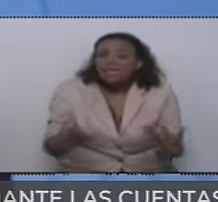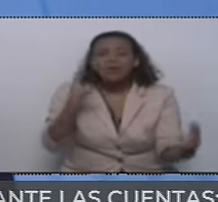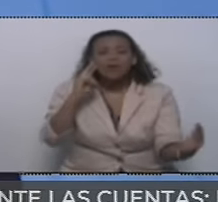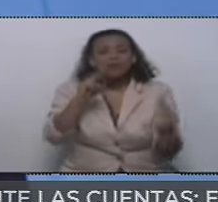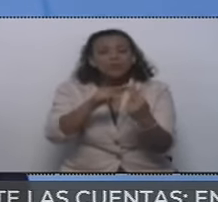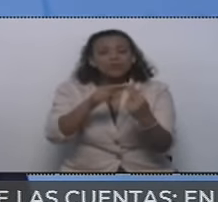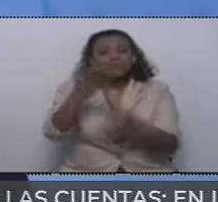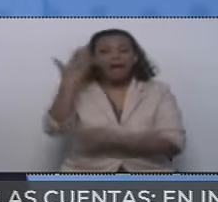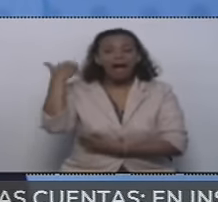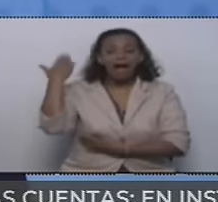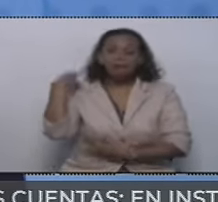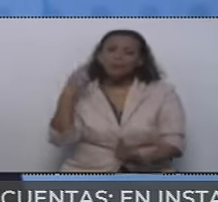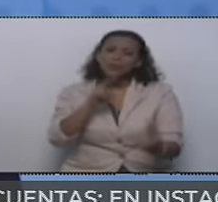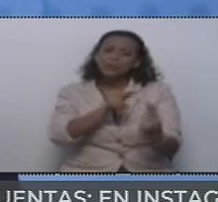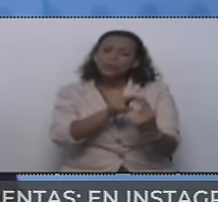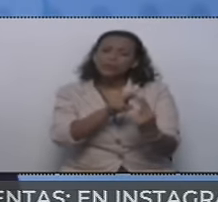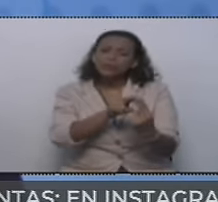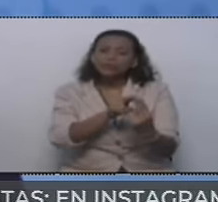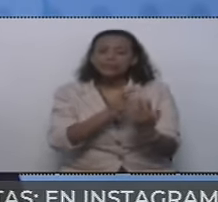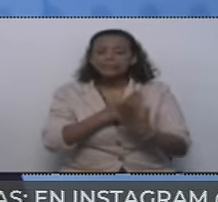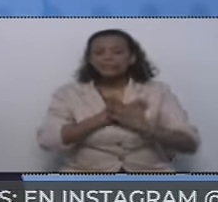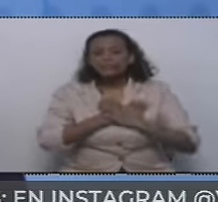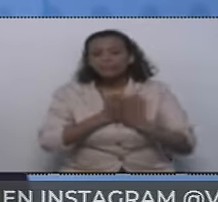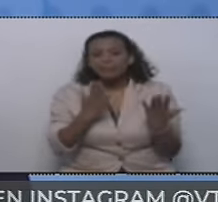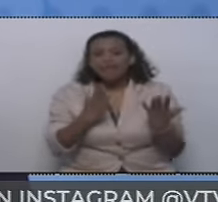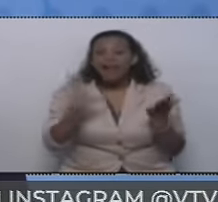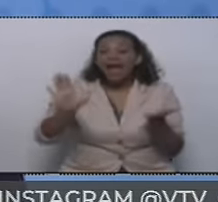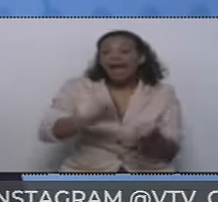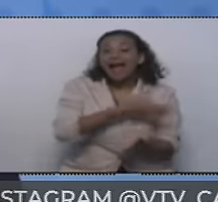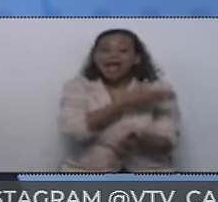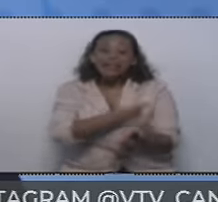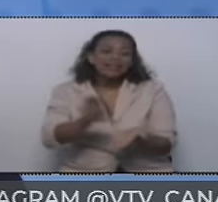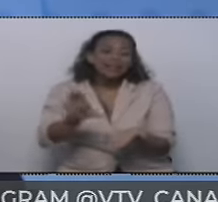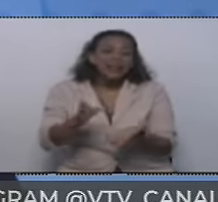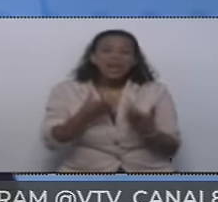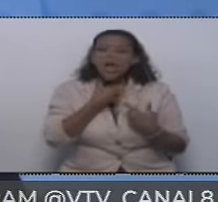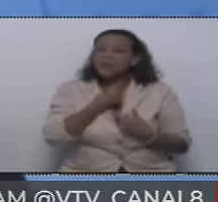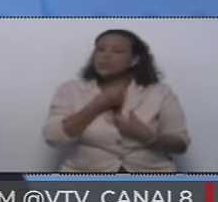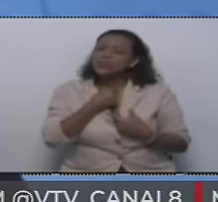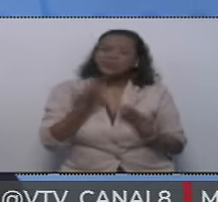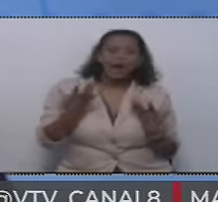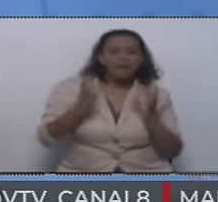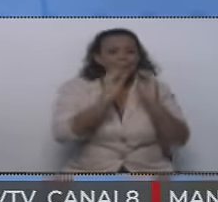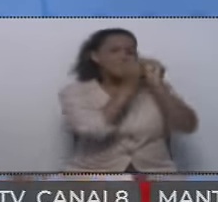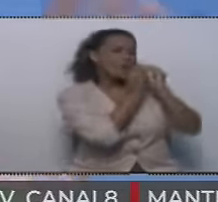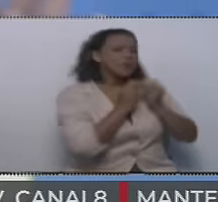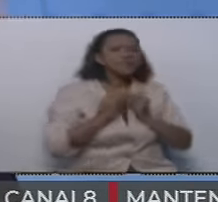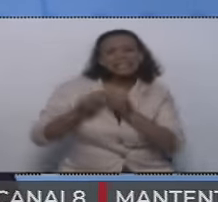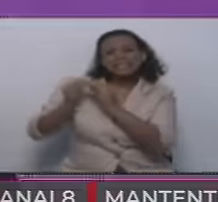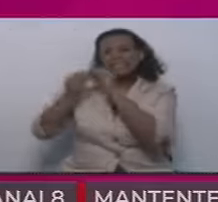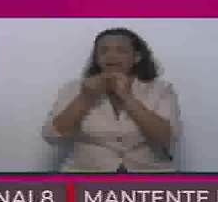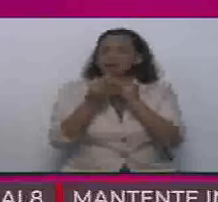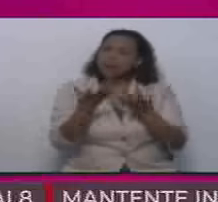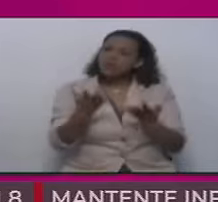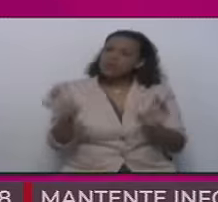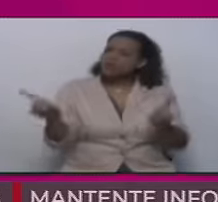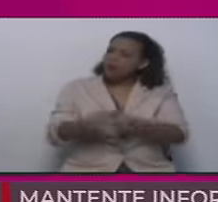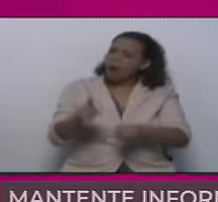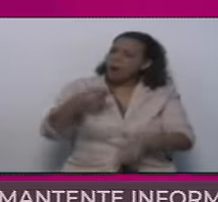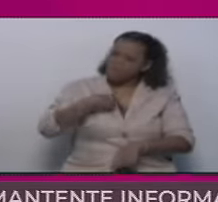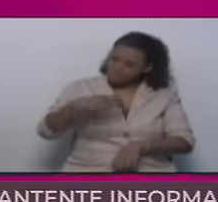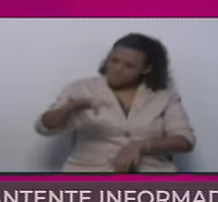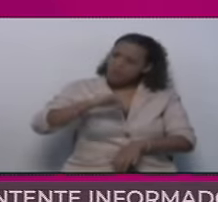conocido, porque ella le encantaban las muñecas y me dice, cónchale, ¿y por qué ustedes no me hacen una